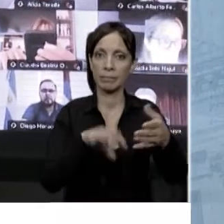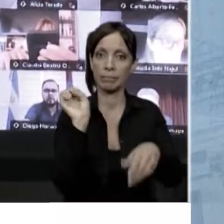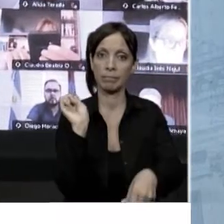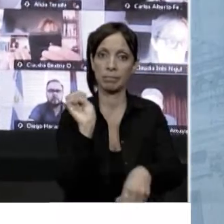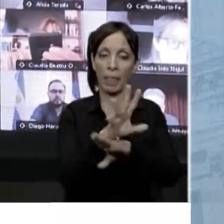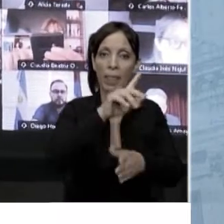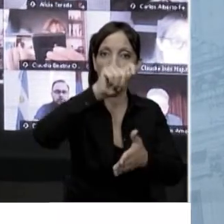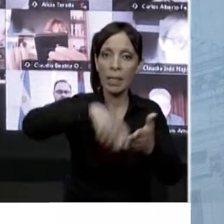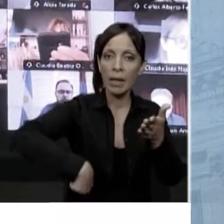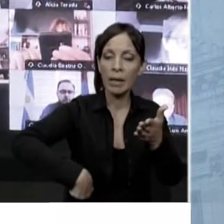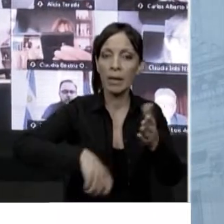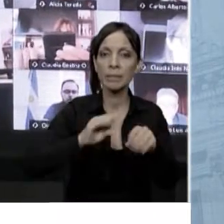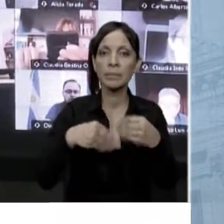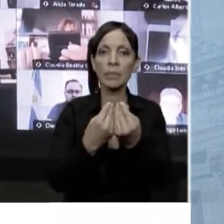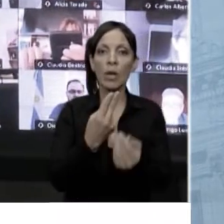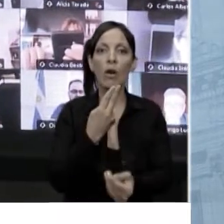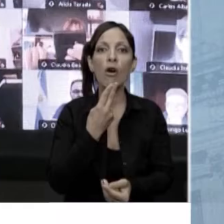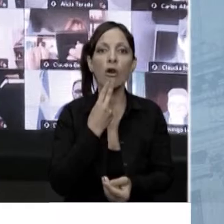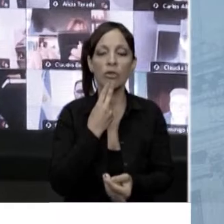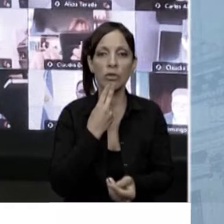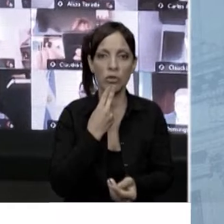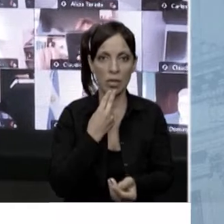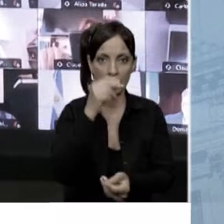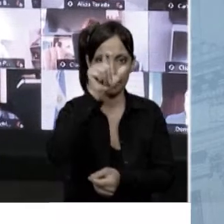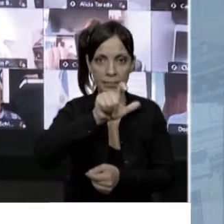remitida con la firma de 11 señores